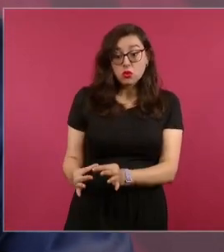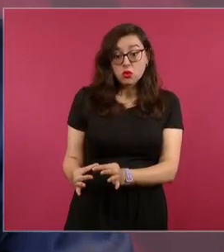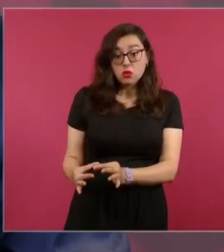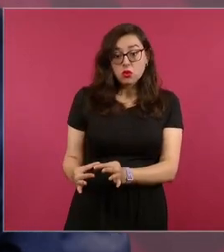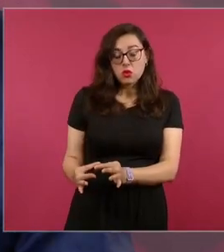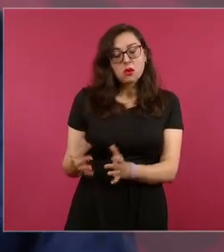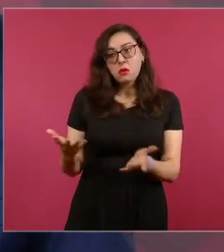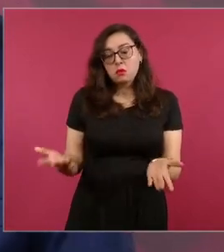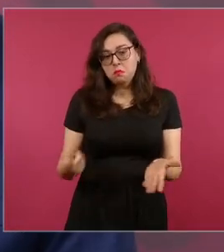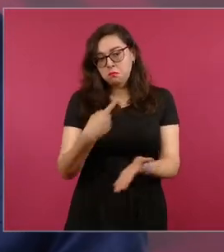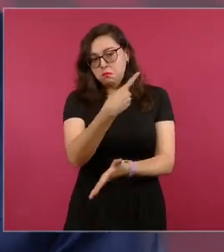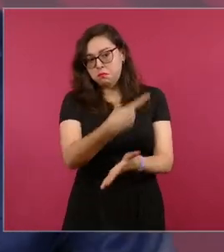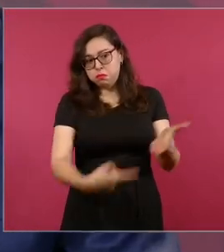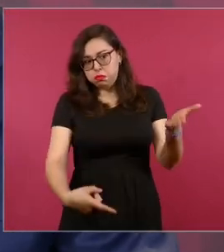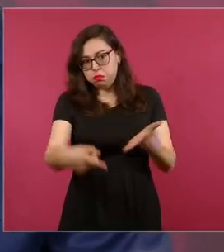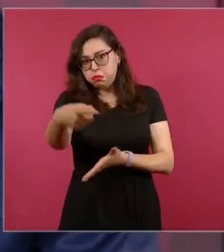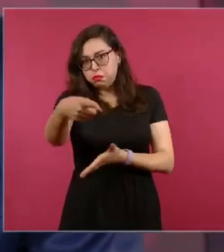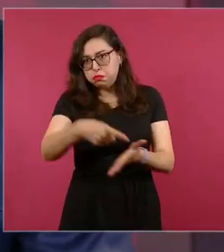no